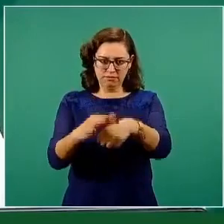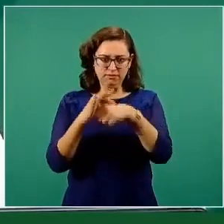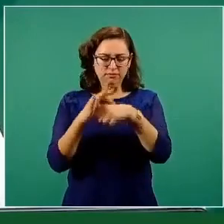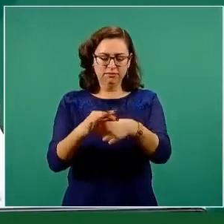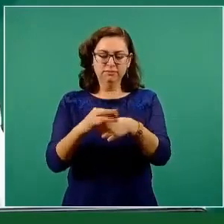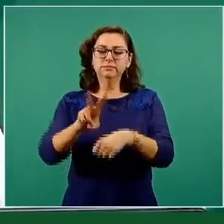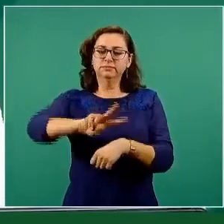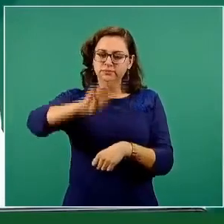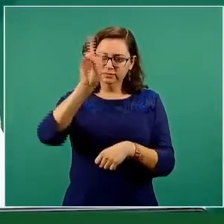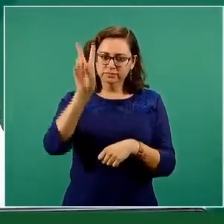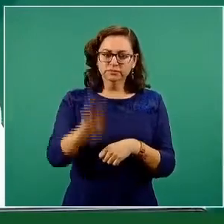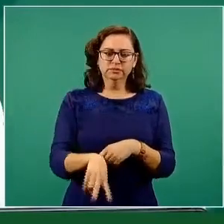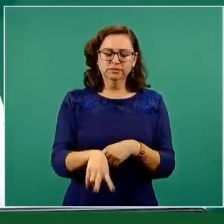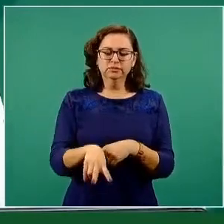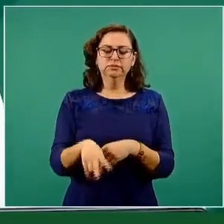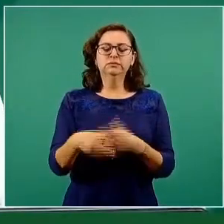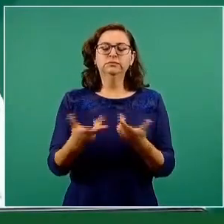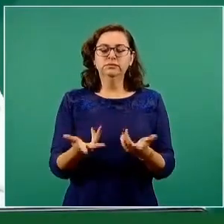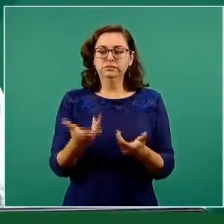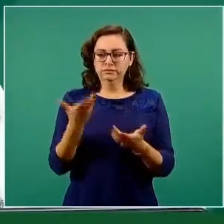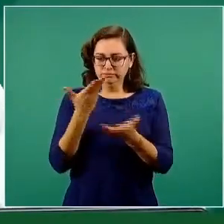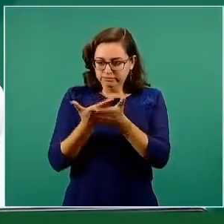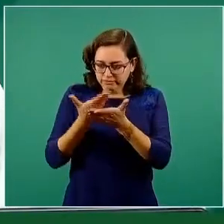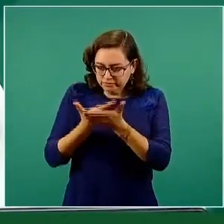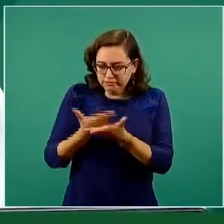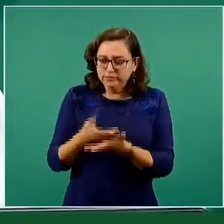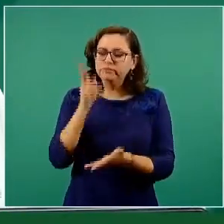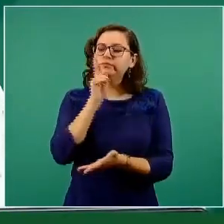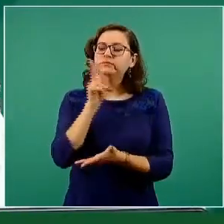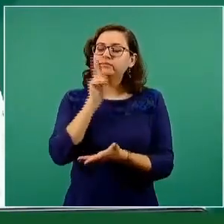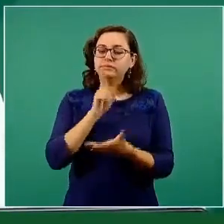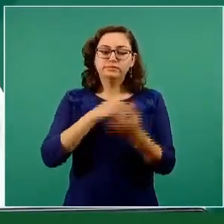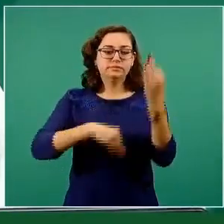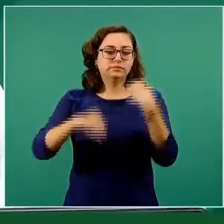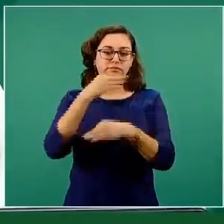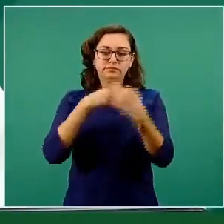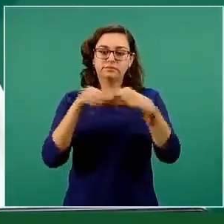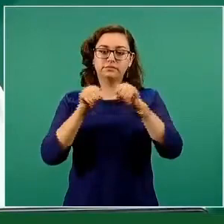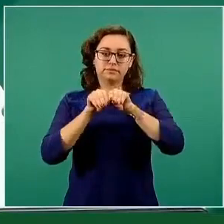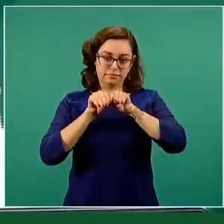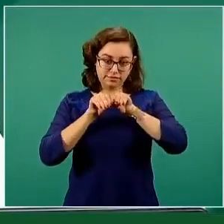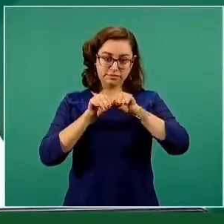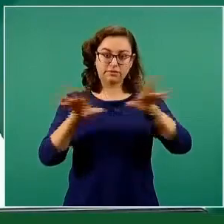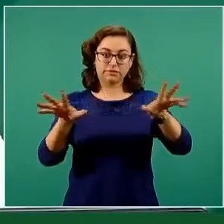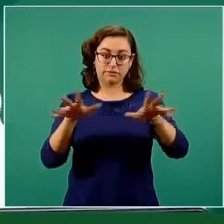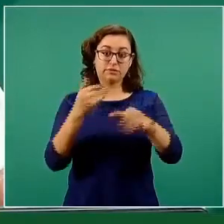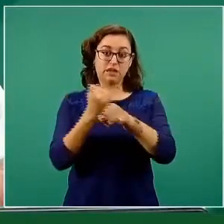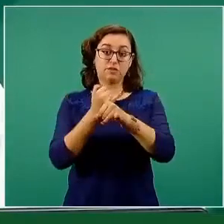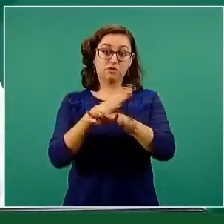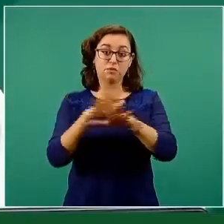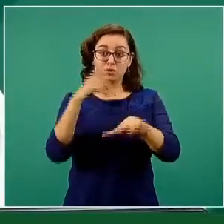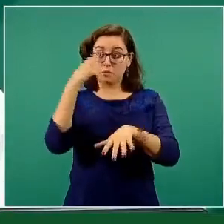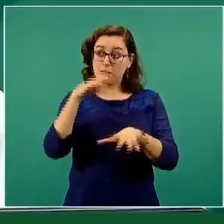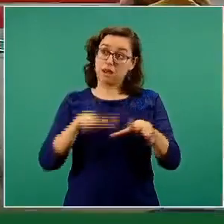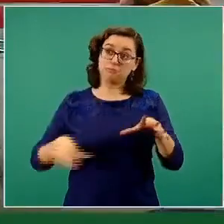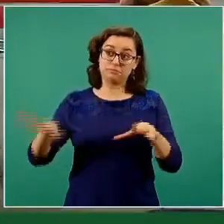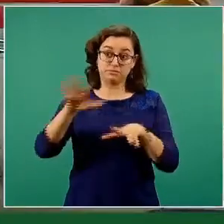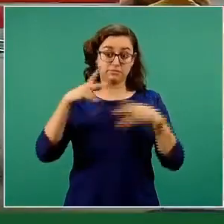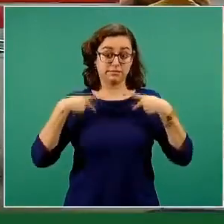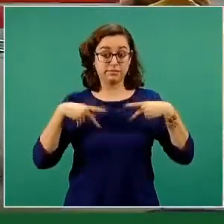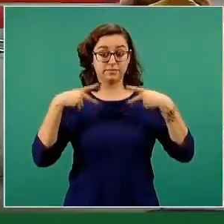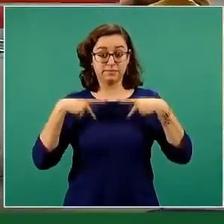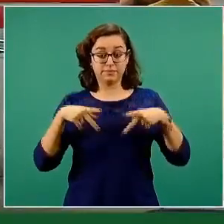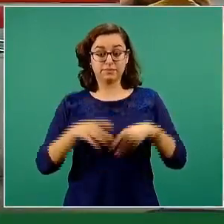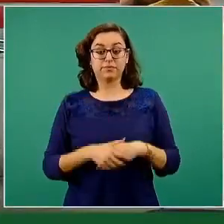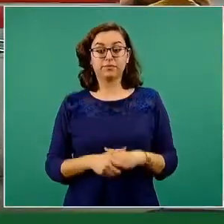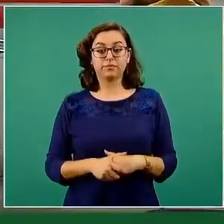la realidad a partir de reflexiones científicas, de evidencia, porque esta información es para el pueblo.